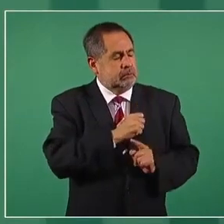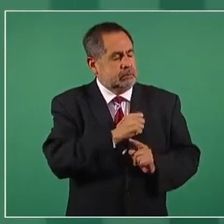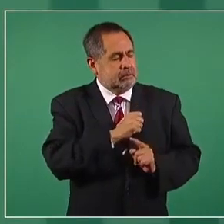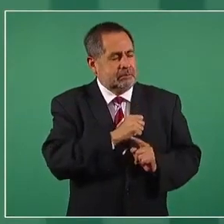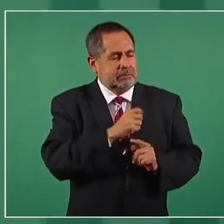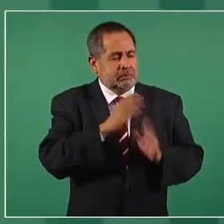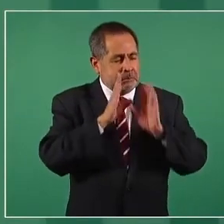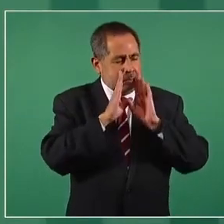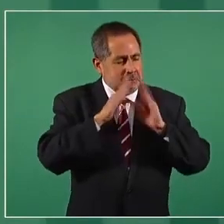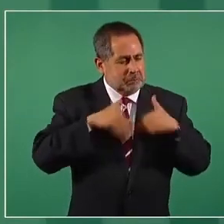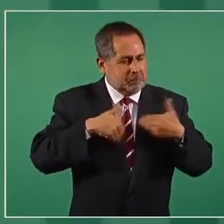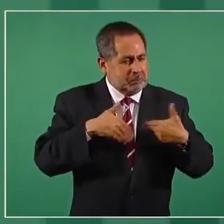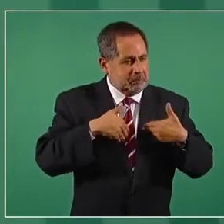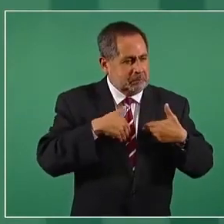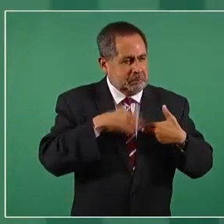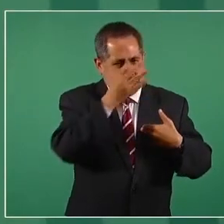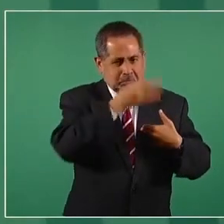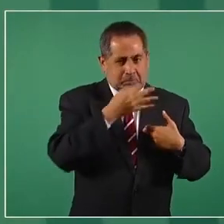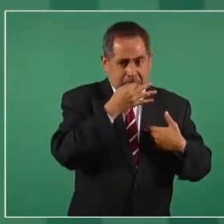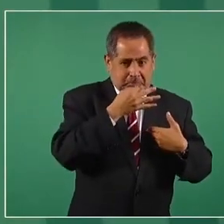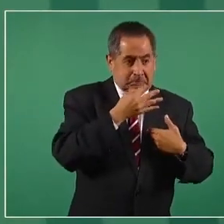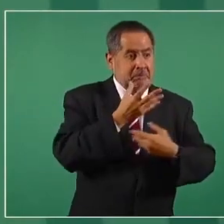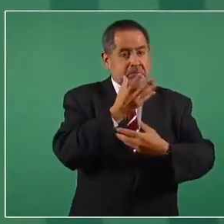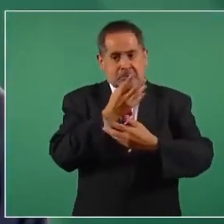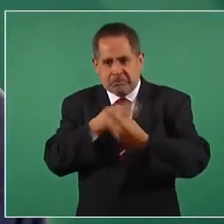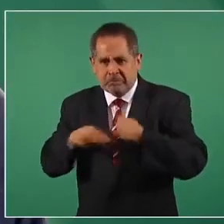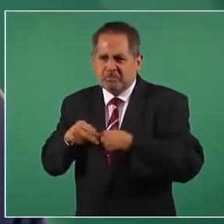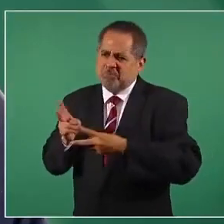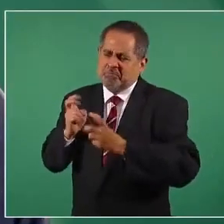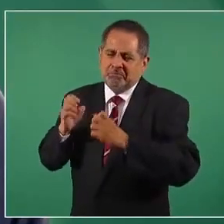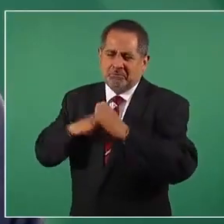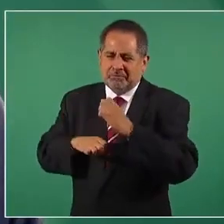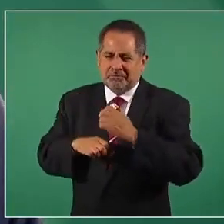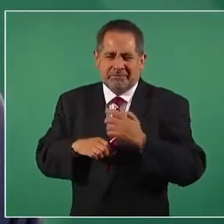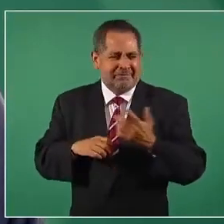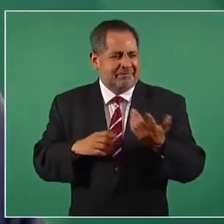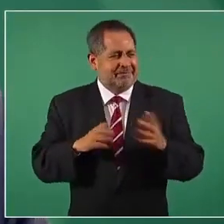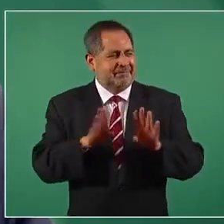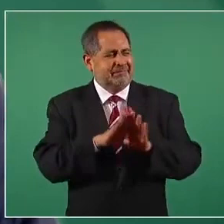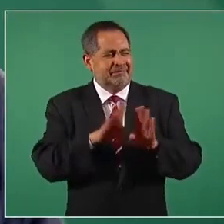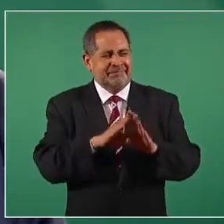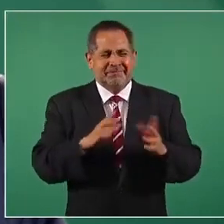a confesar y a comulgar para dejar el marcador otra vez en cero